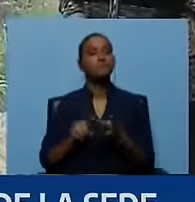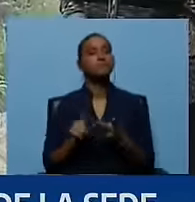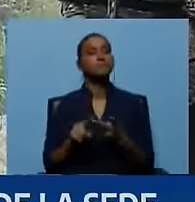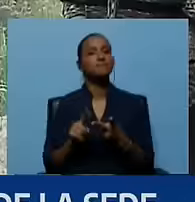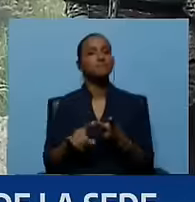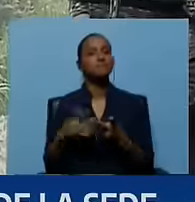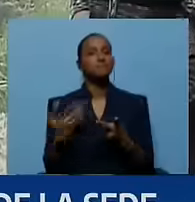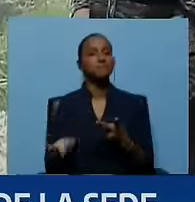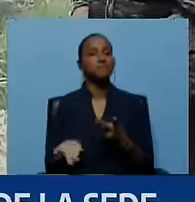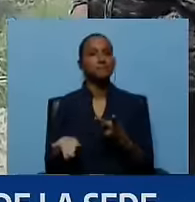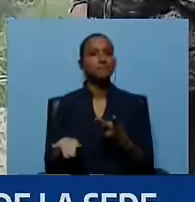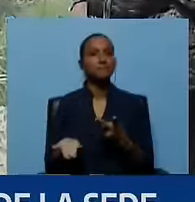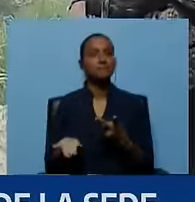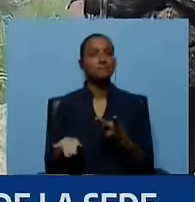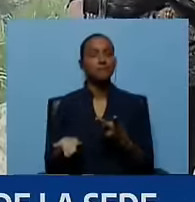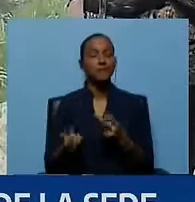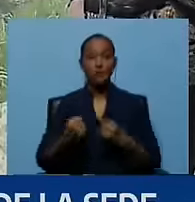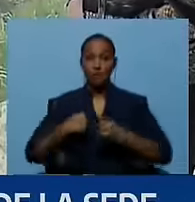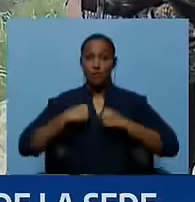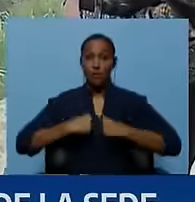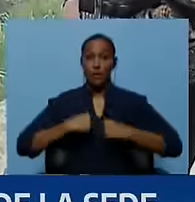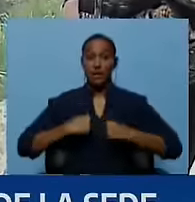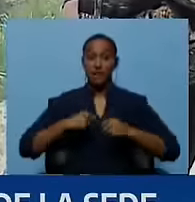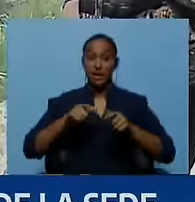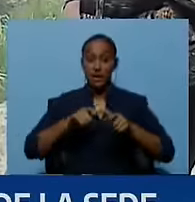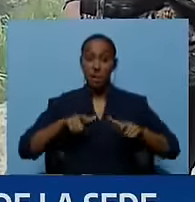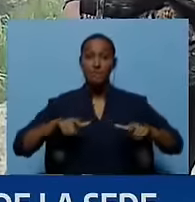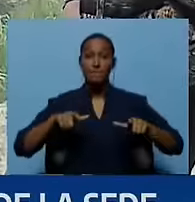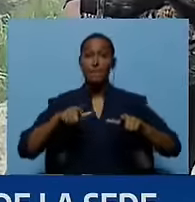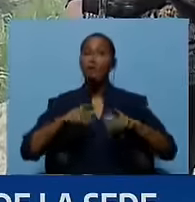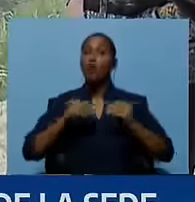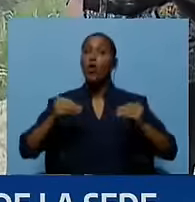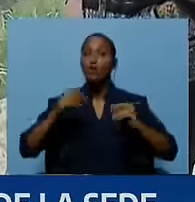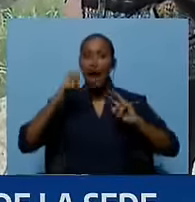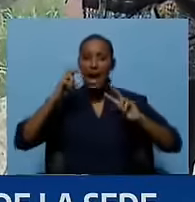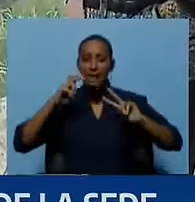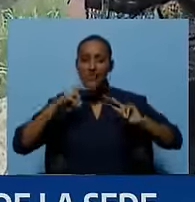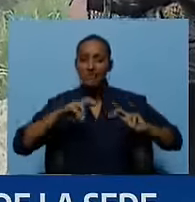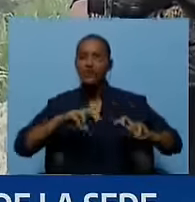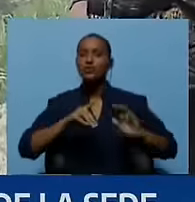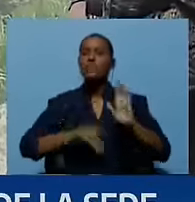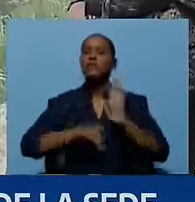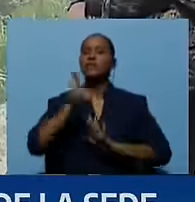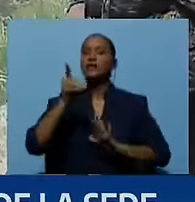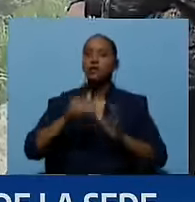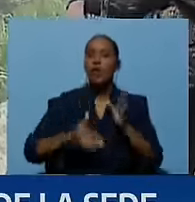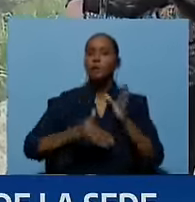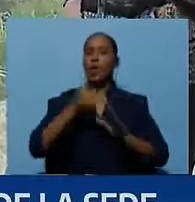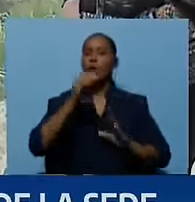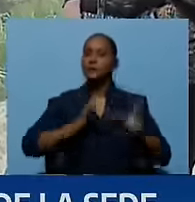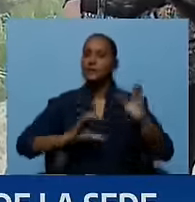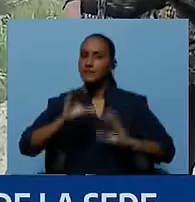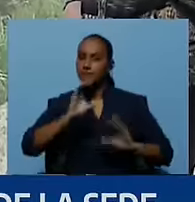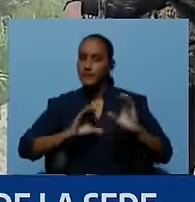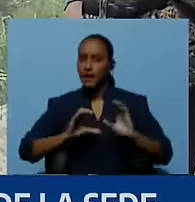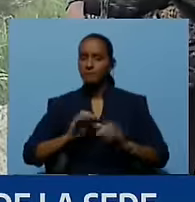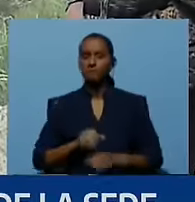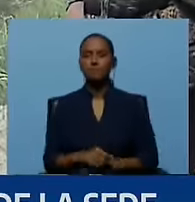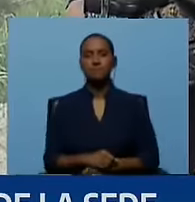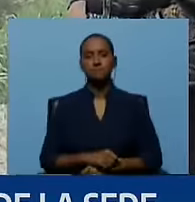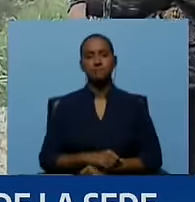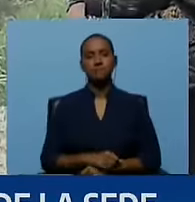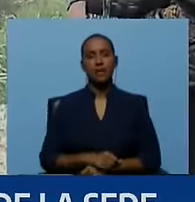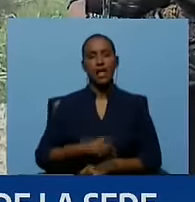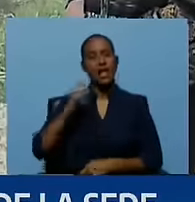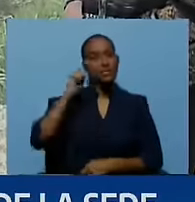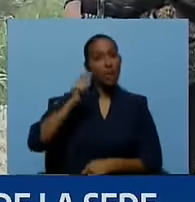segundo vértice, fortalecer los espacios de investigación, desarrollo e innovación científica. Y entonces,